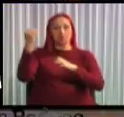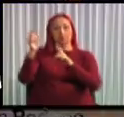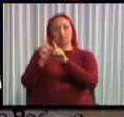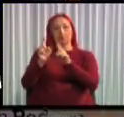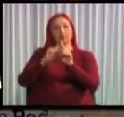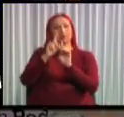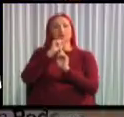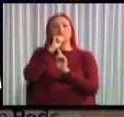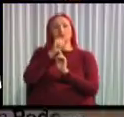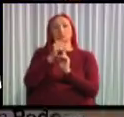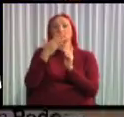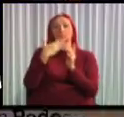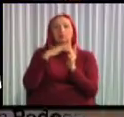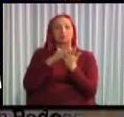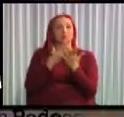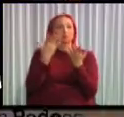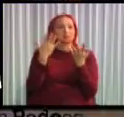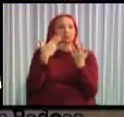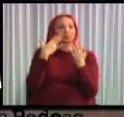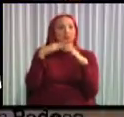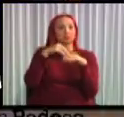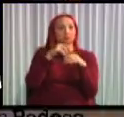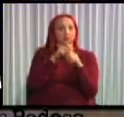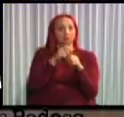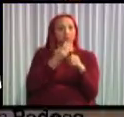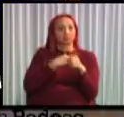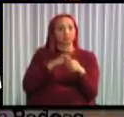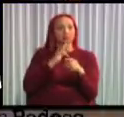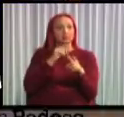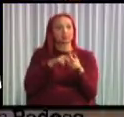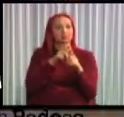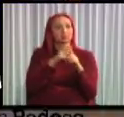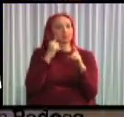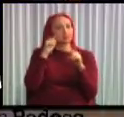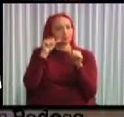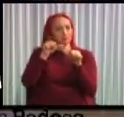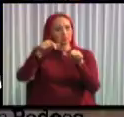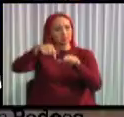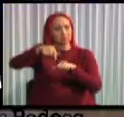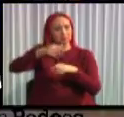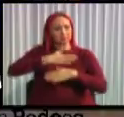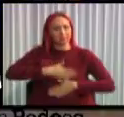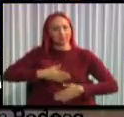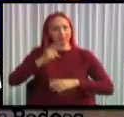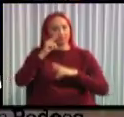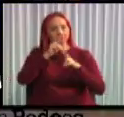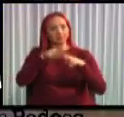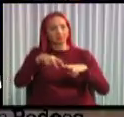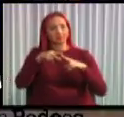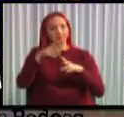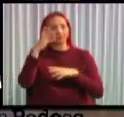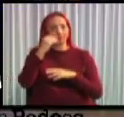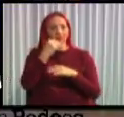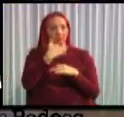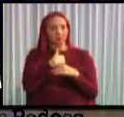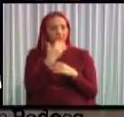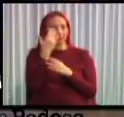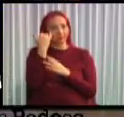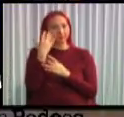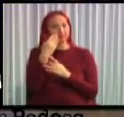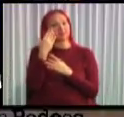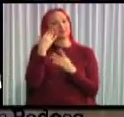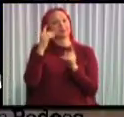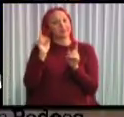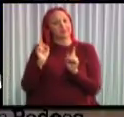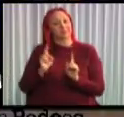pero eso no es un delito ni es para entrar en depresión. Eso es para que hoy gocemos de ver la vida maravillosa que tuvimos y